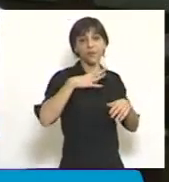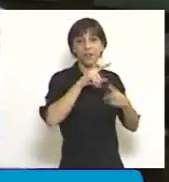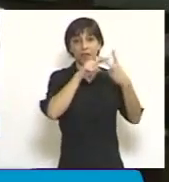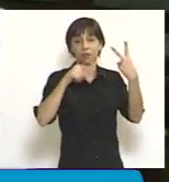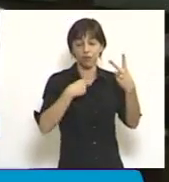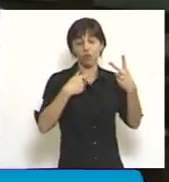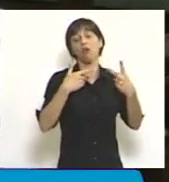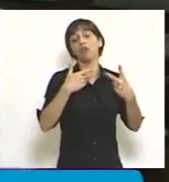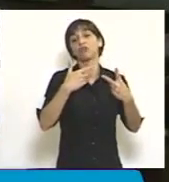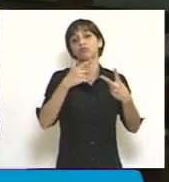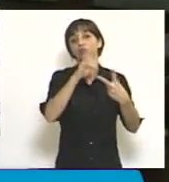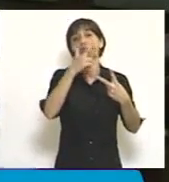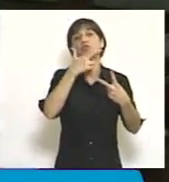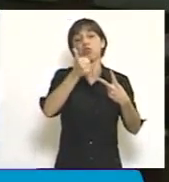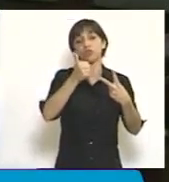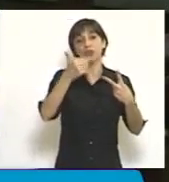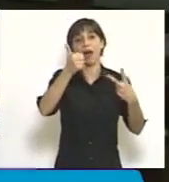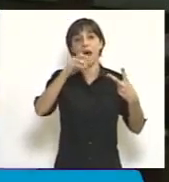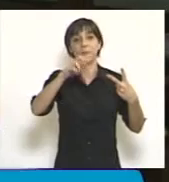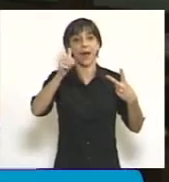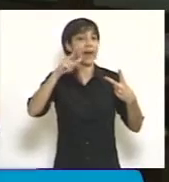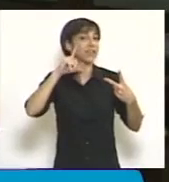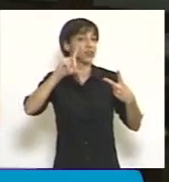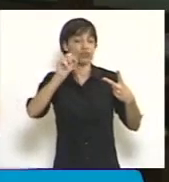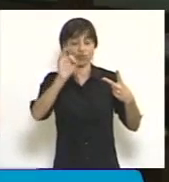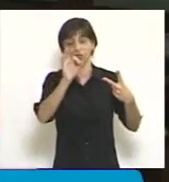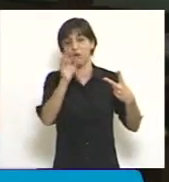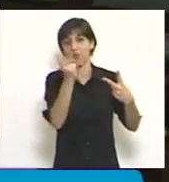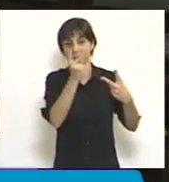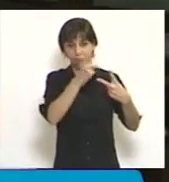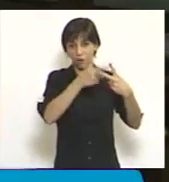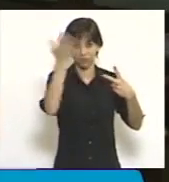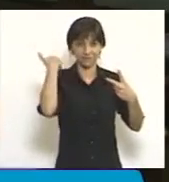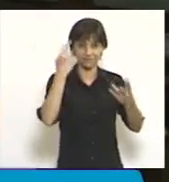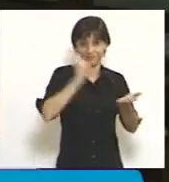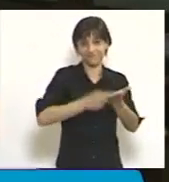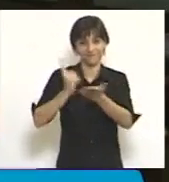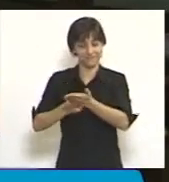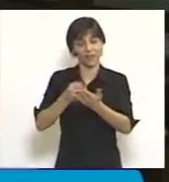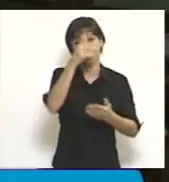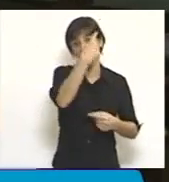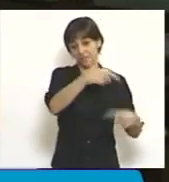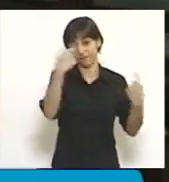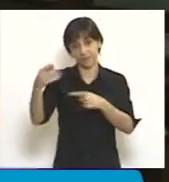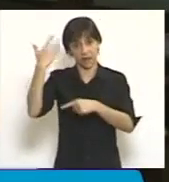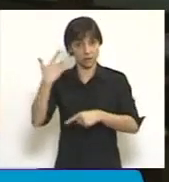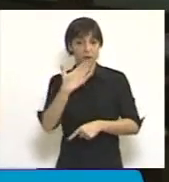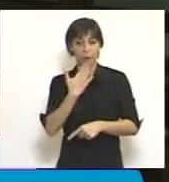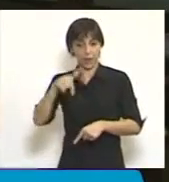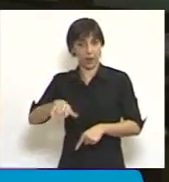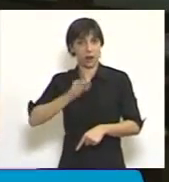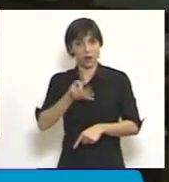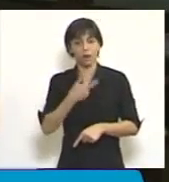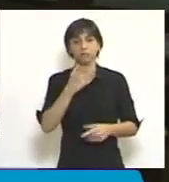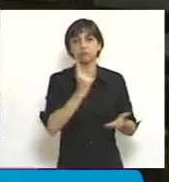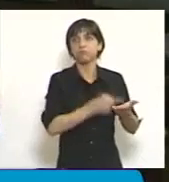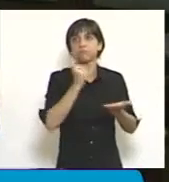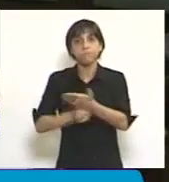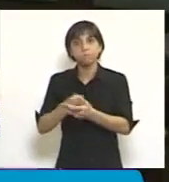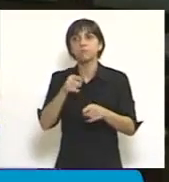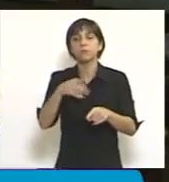consideramos apto, no lo consideramos idóneo para solucionar el problema, básicamente porque no respeta los lineamientos de los fallos de la Corte